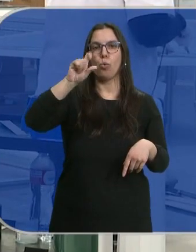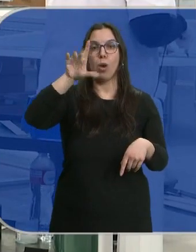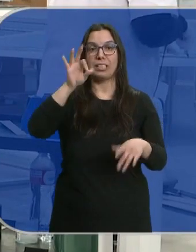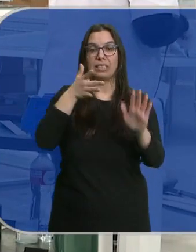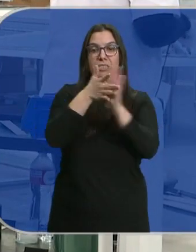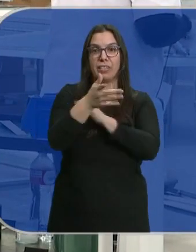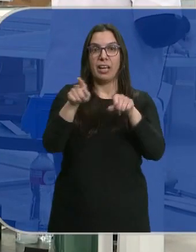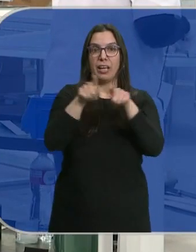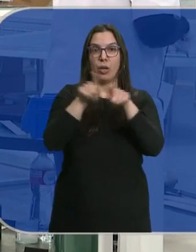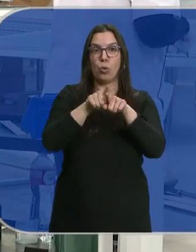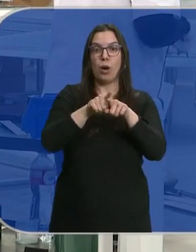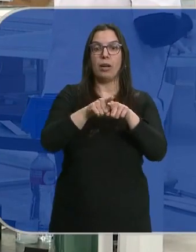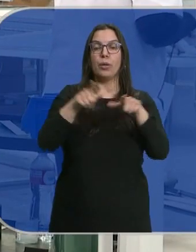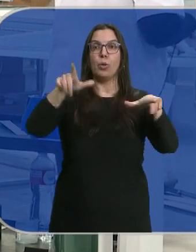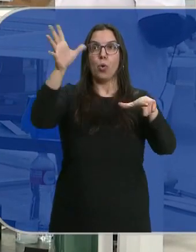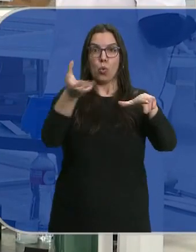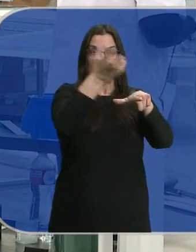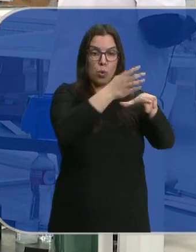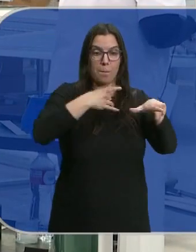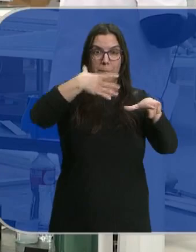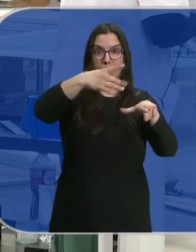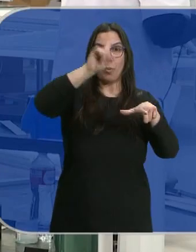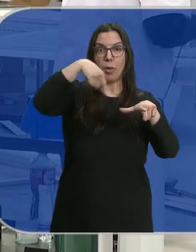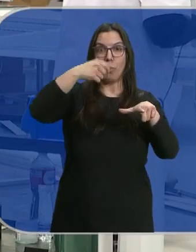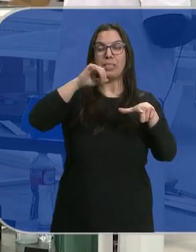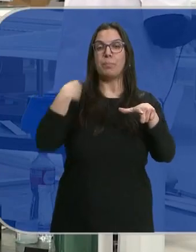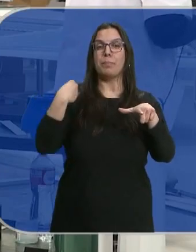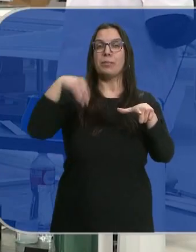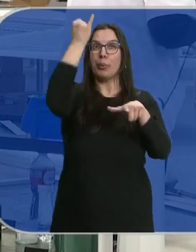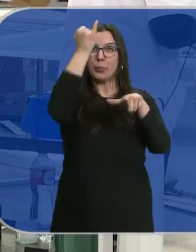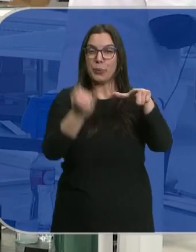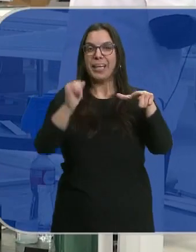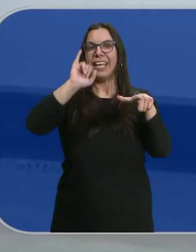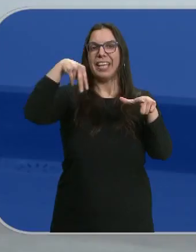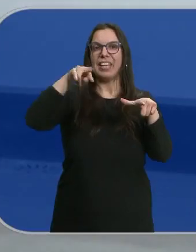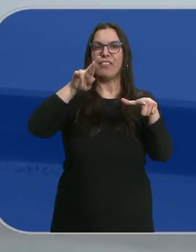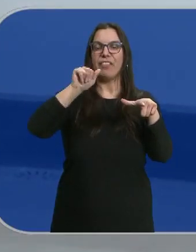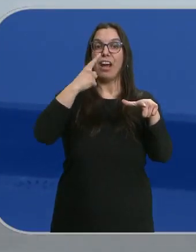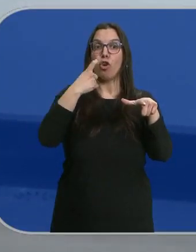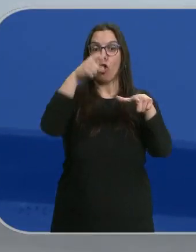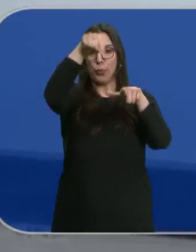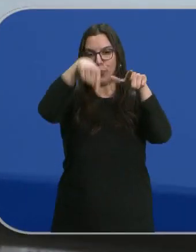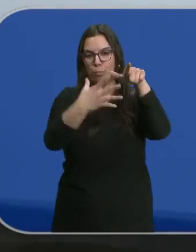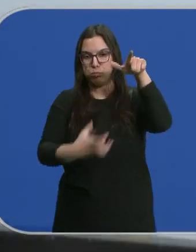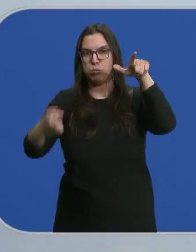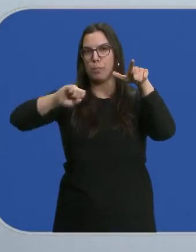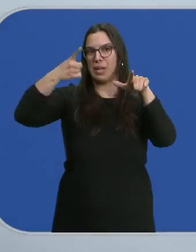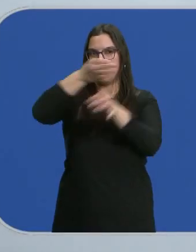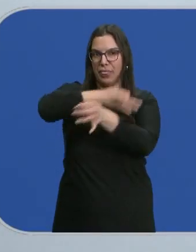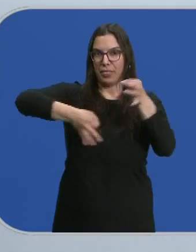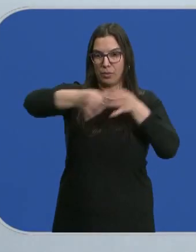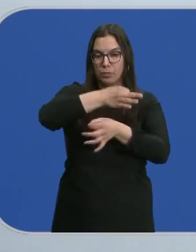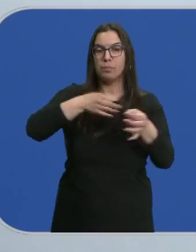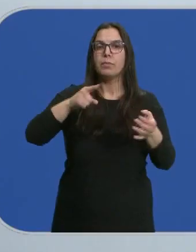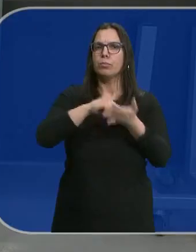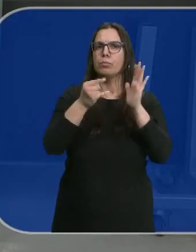espectro visible para conseguir ese color blanco, pero por otro deja pasar el infrarrojo, que es la parte que más absorbe la célula. Y este producto